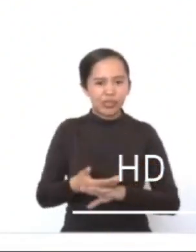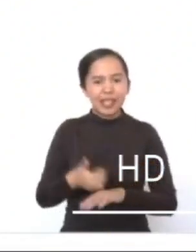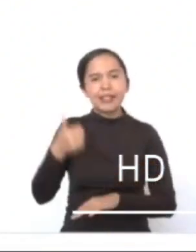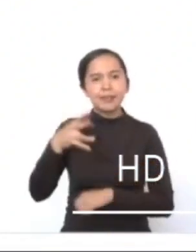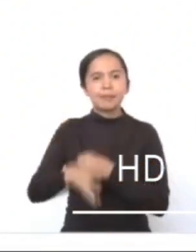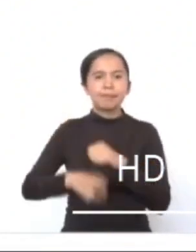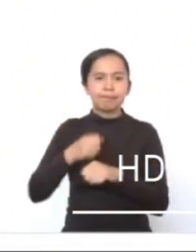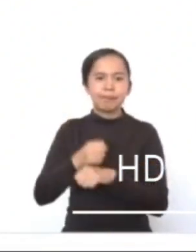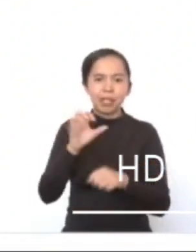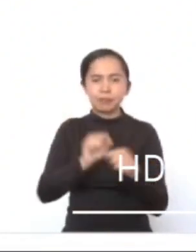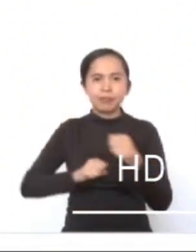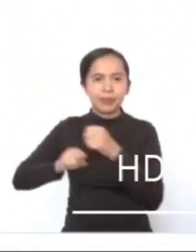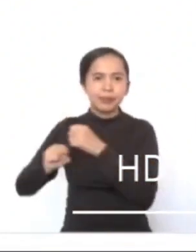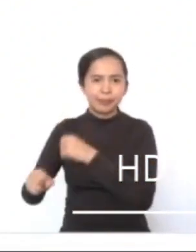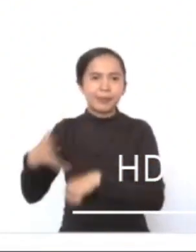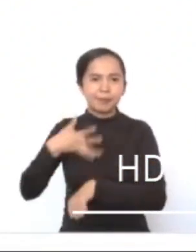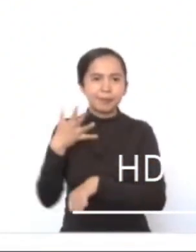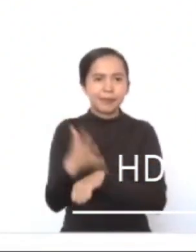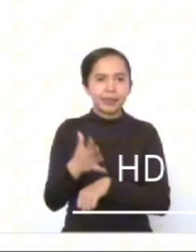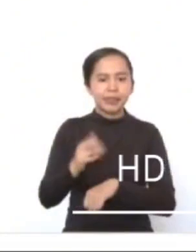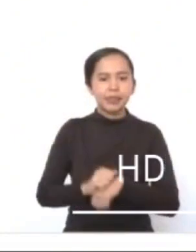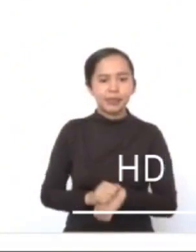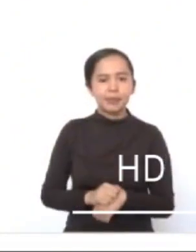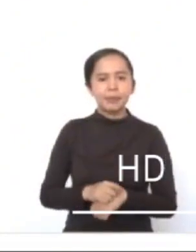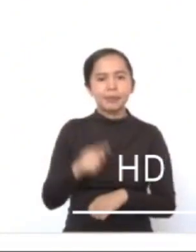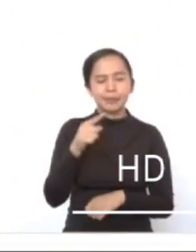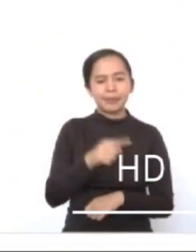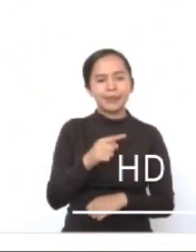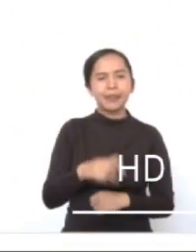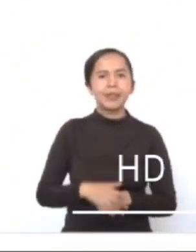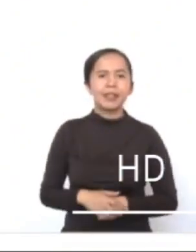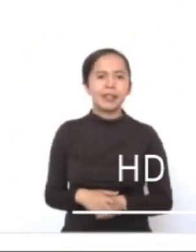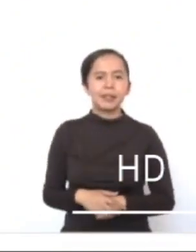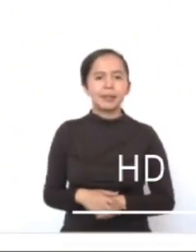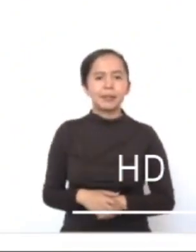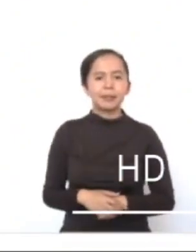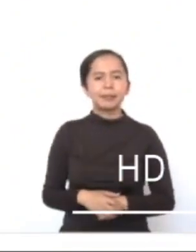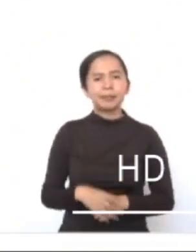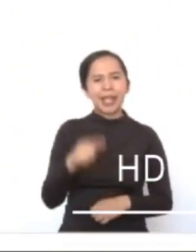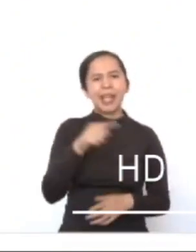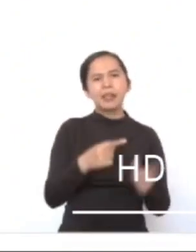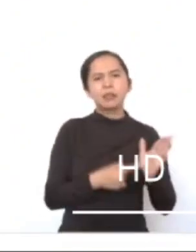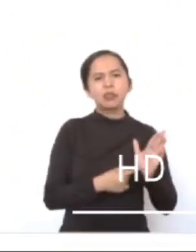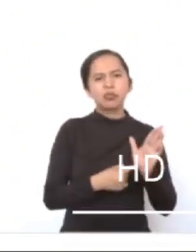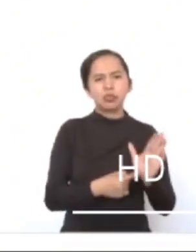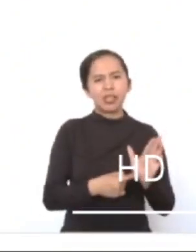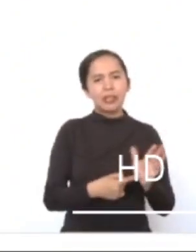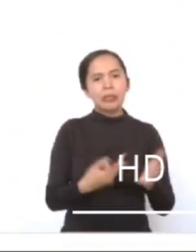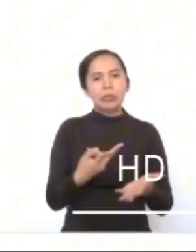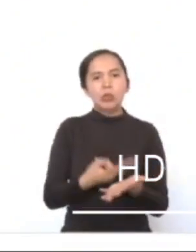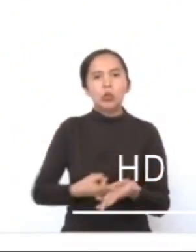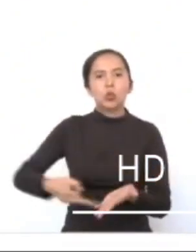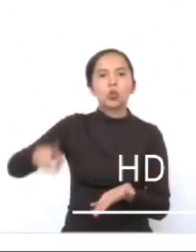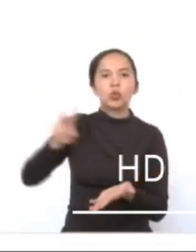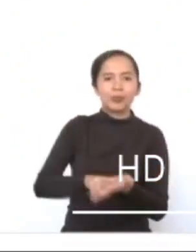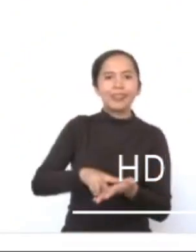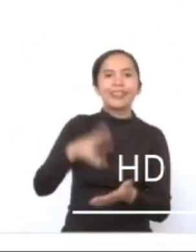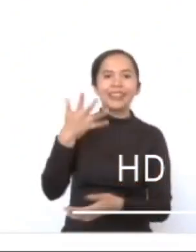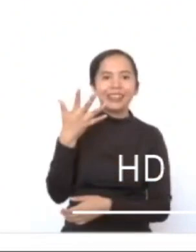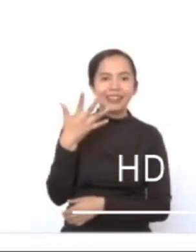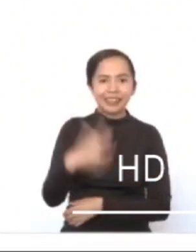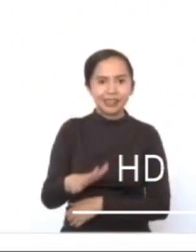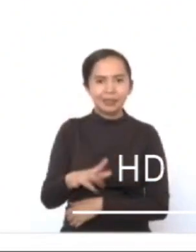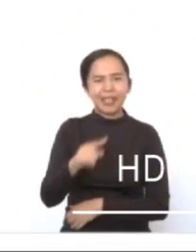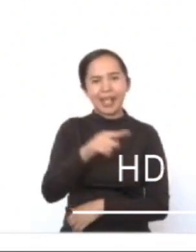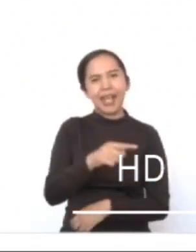tenemos una abundante cantidad de reportes que provienen de todo el país que nos señalan que esto se multiplicó por 10 durante